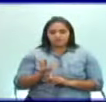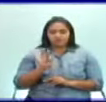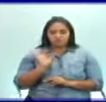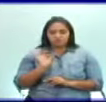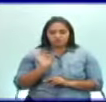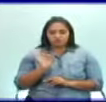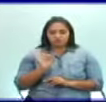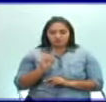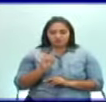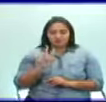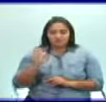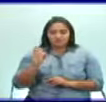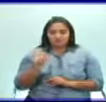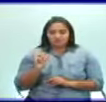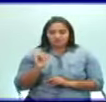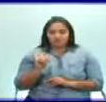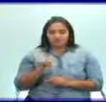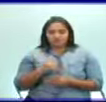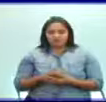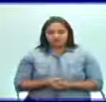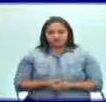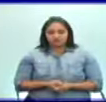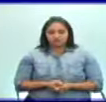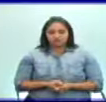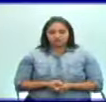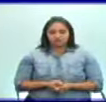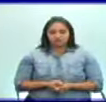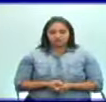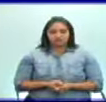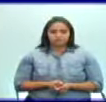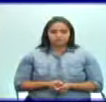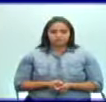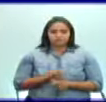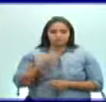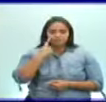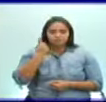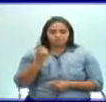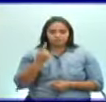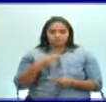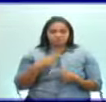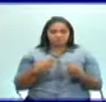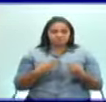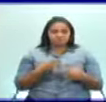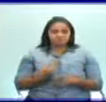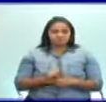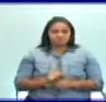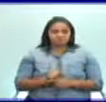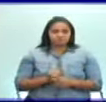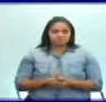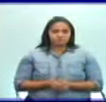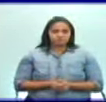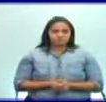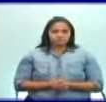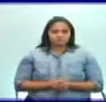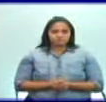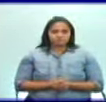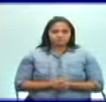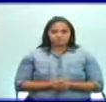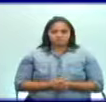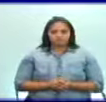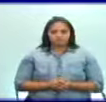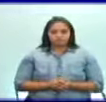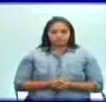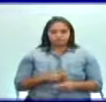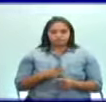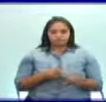de f de X. Ahora, vamos a ver cómo quedaría utilizando el ploteo de valores, o sea, utilizando la